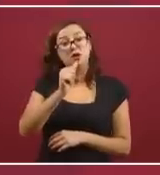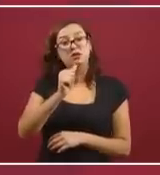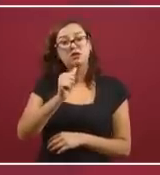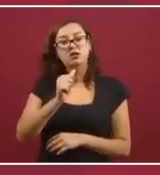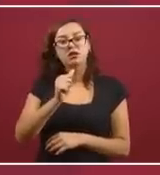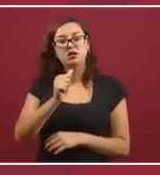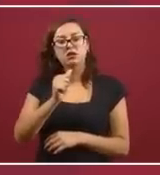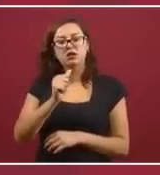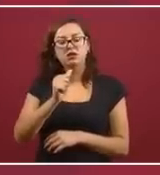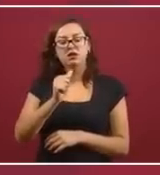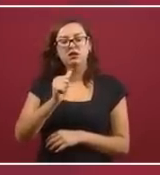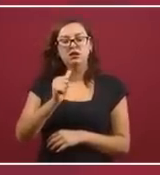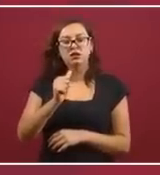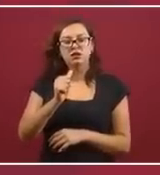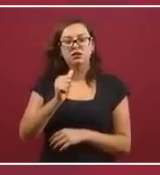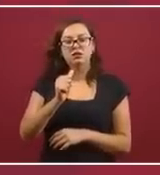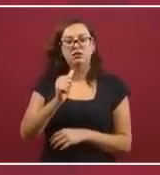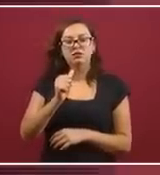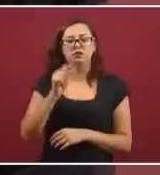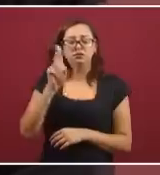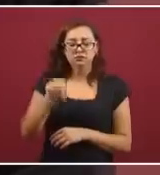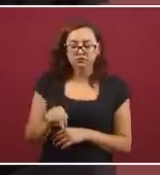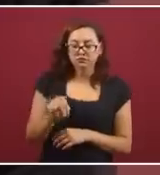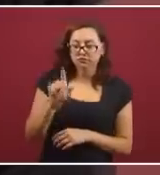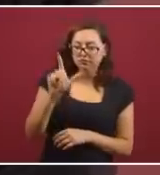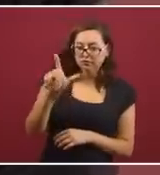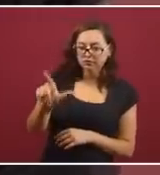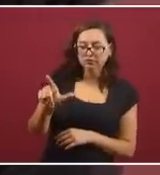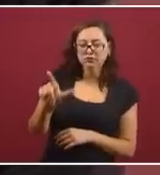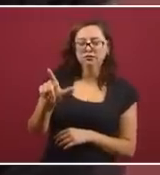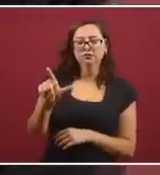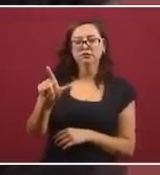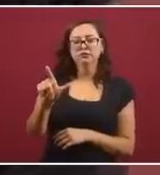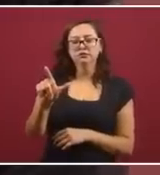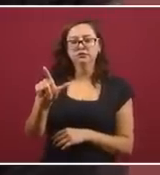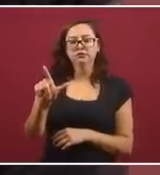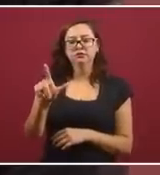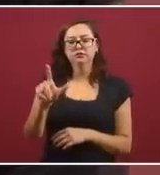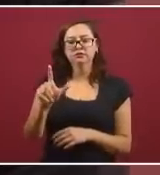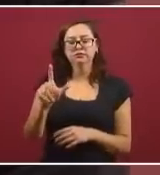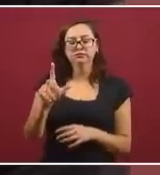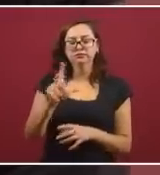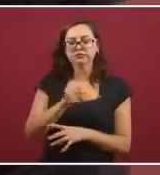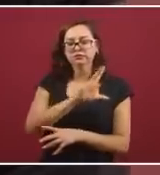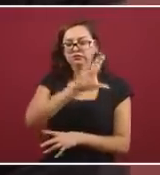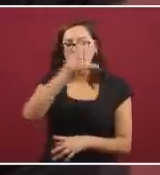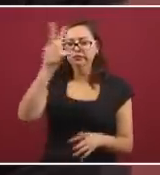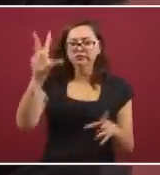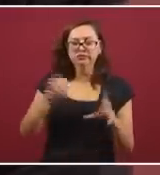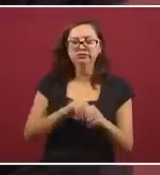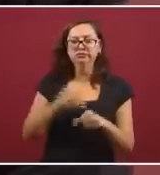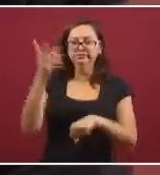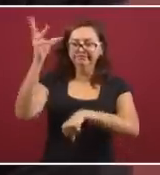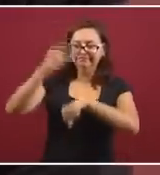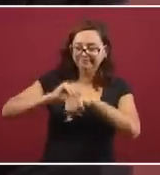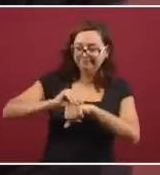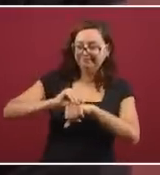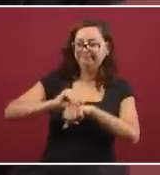entregar a nuevo león todos los derechos de vía